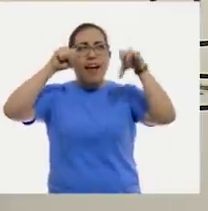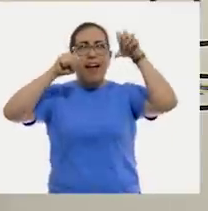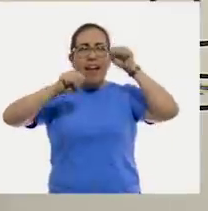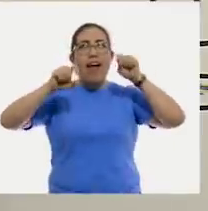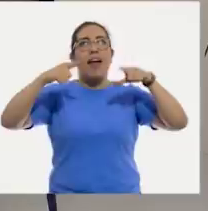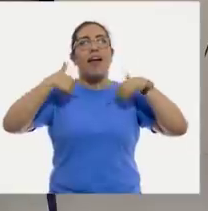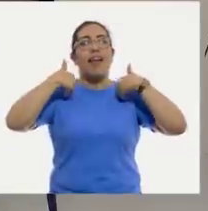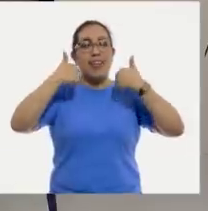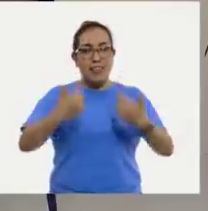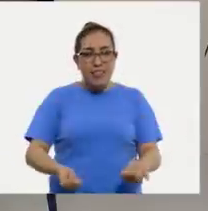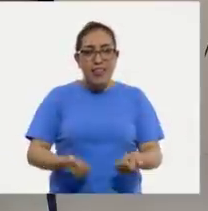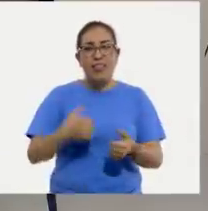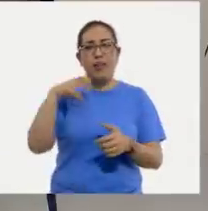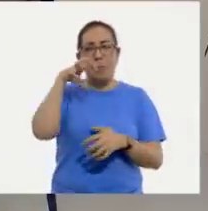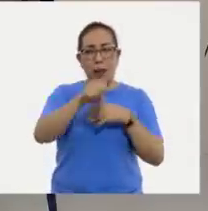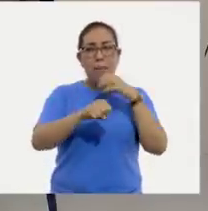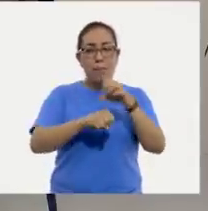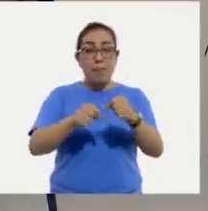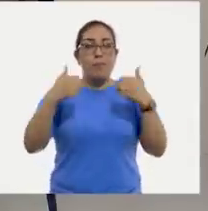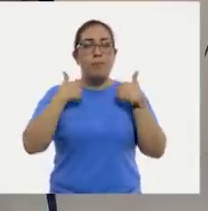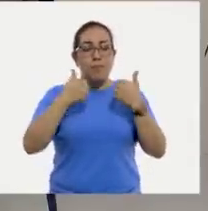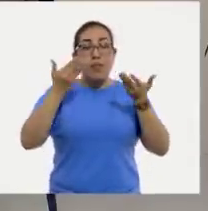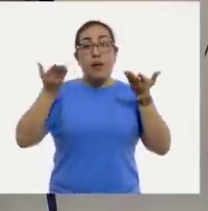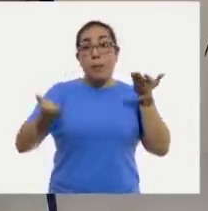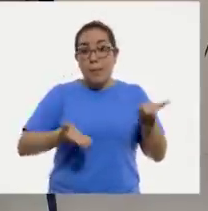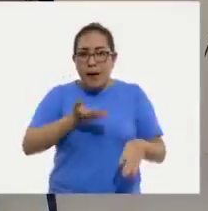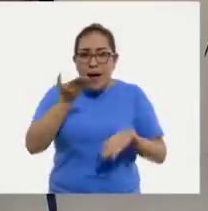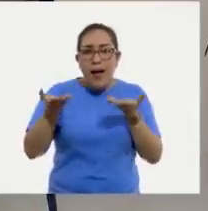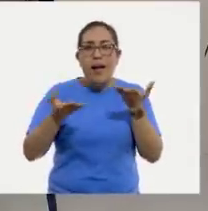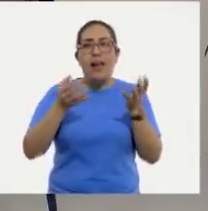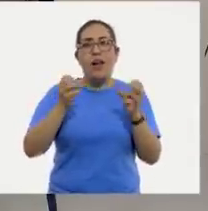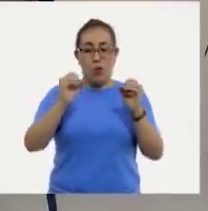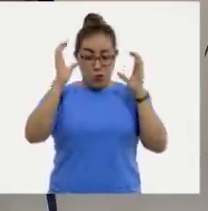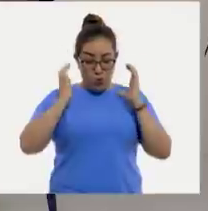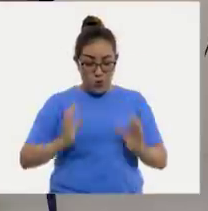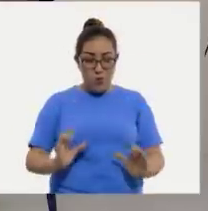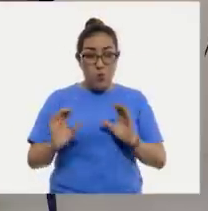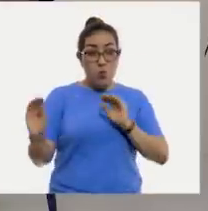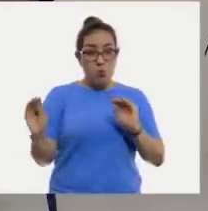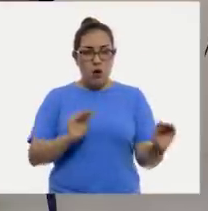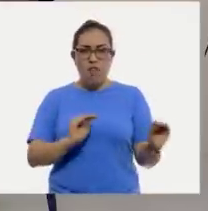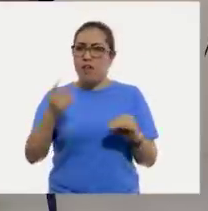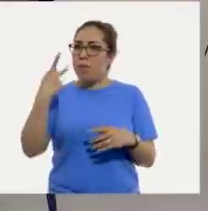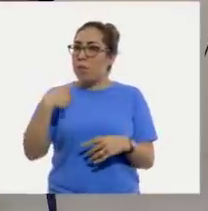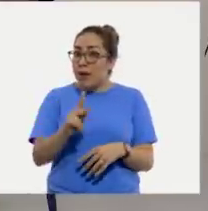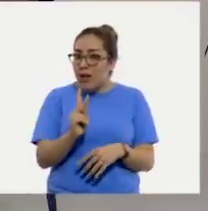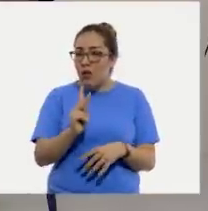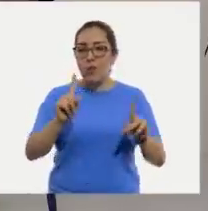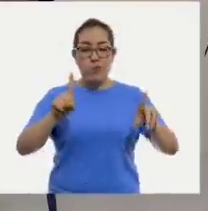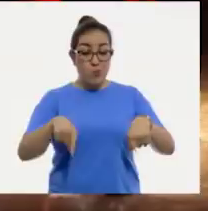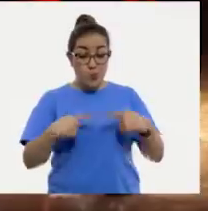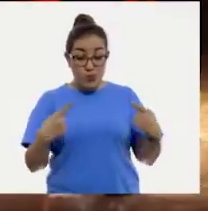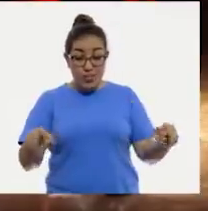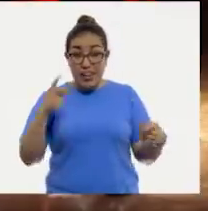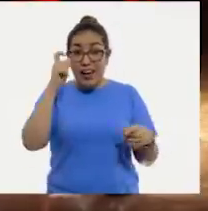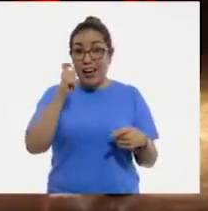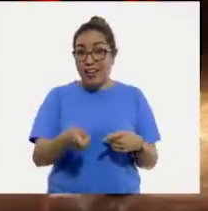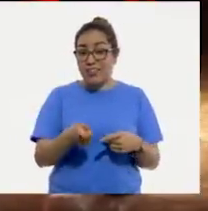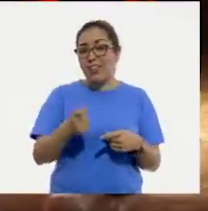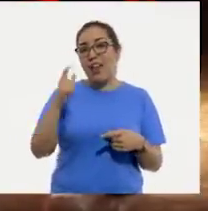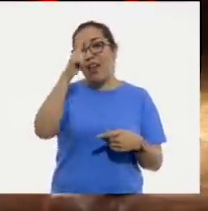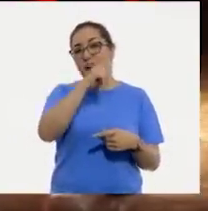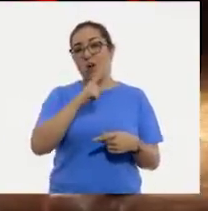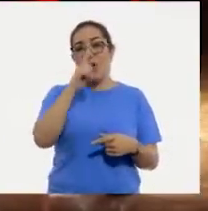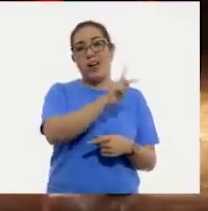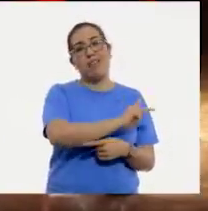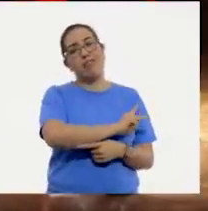al ritmo y ya bailamos y ya empezamos a movernos con el ritmo. Pero la música por eso es el lenguaje más universal que existe. Oye,